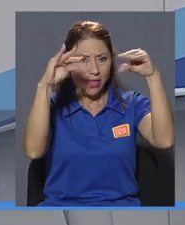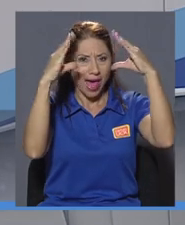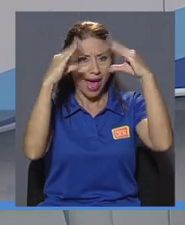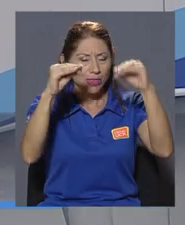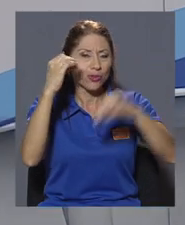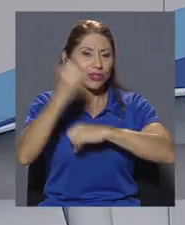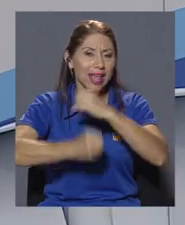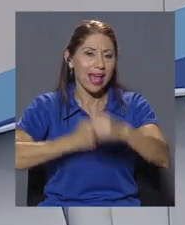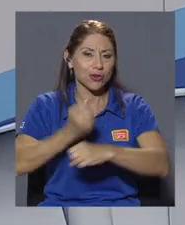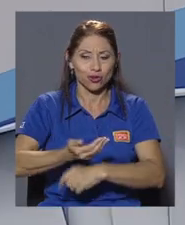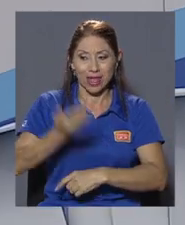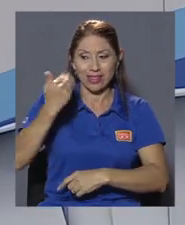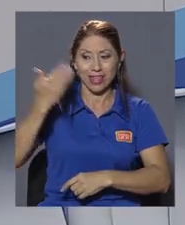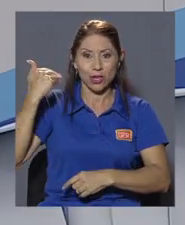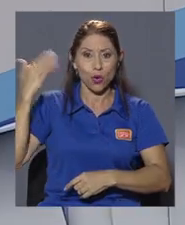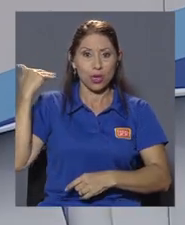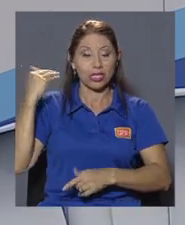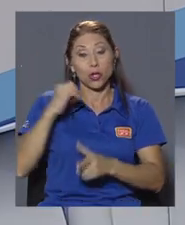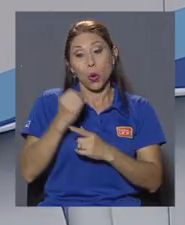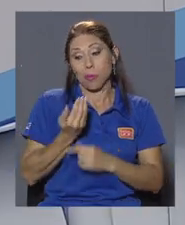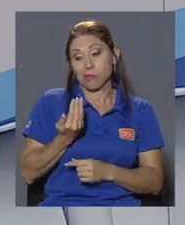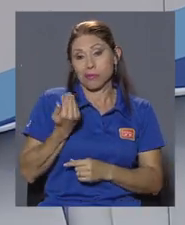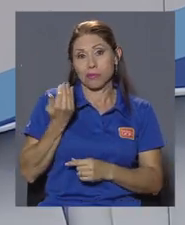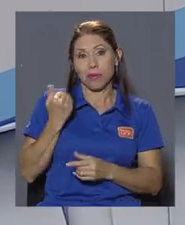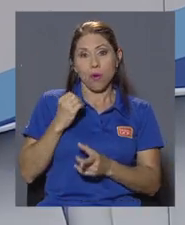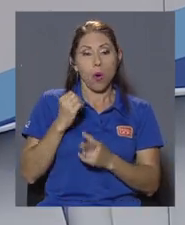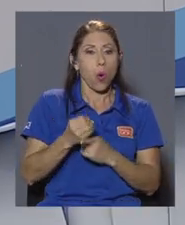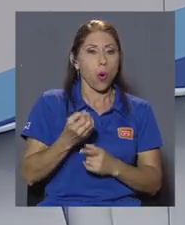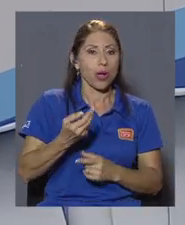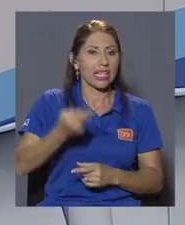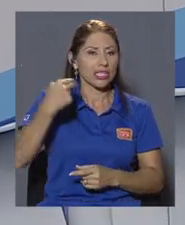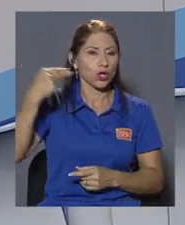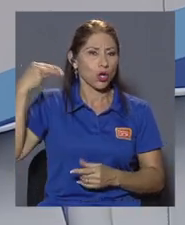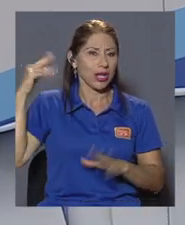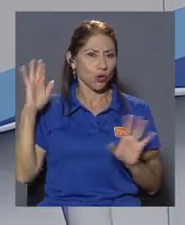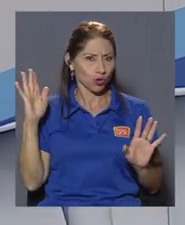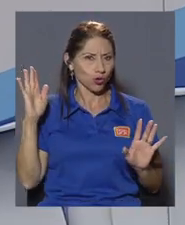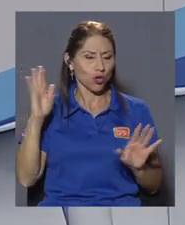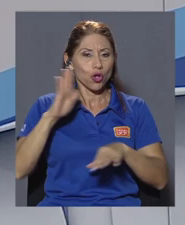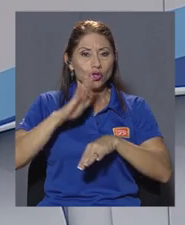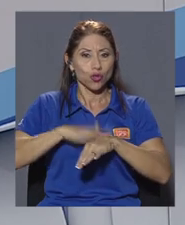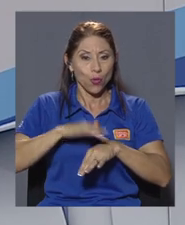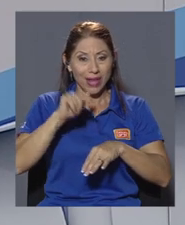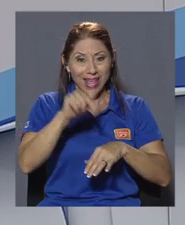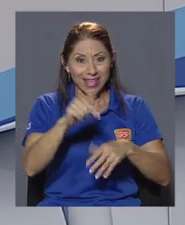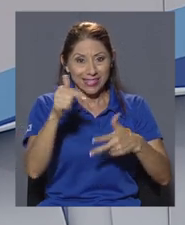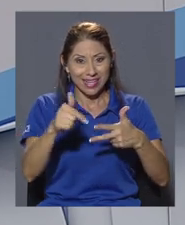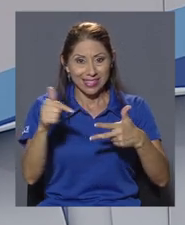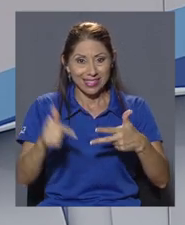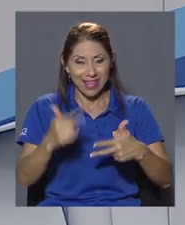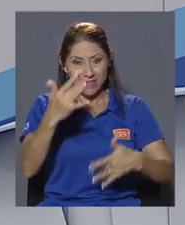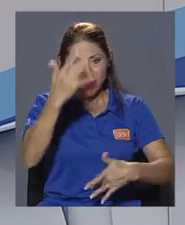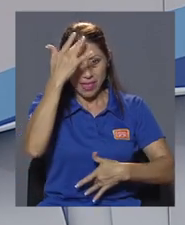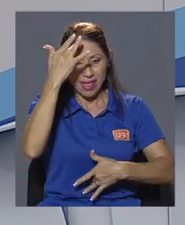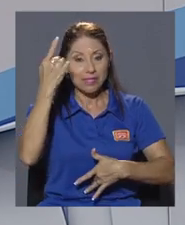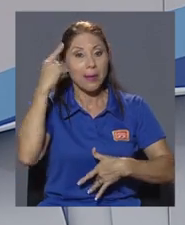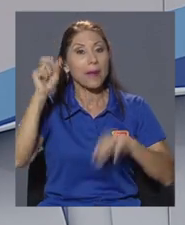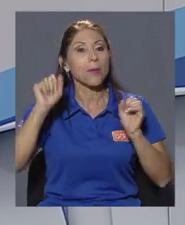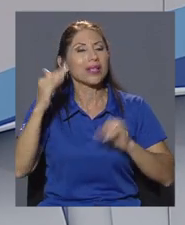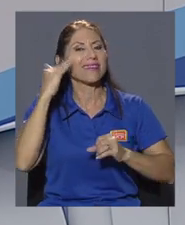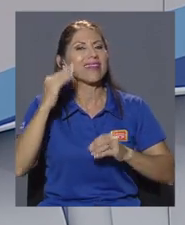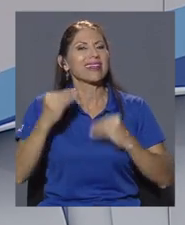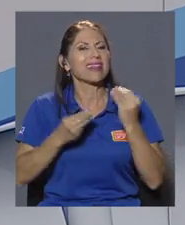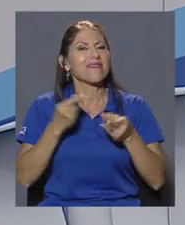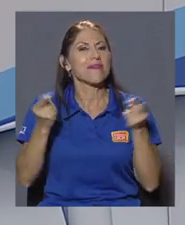de años anteriores o datos recientes o atodos históricos sobre estas enfermedades para poder predecir o